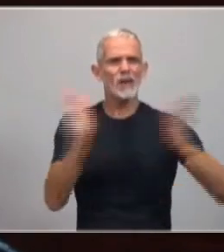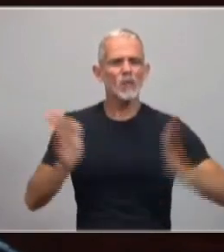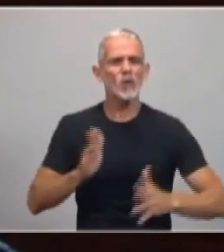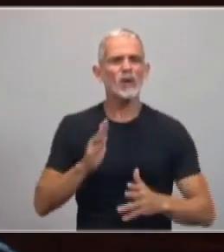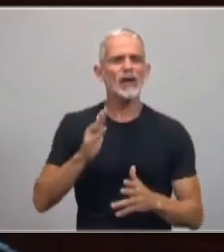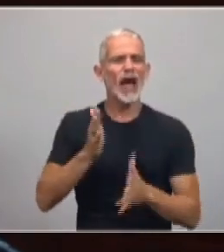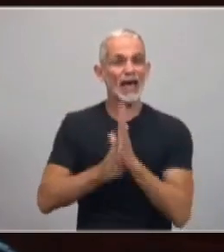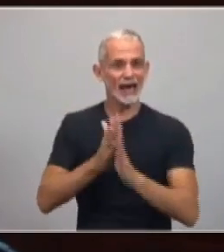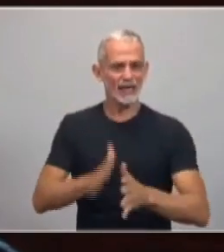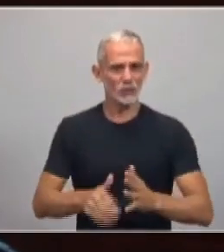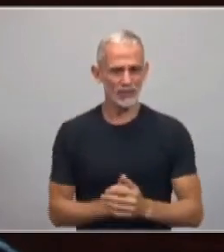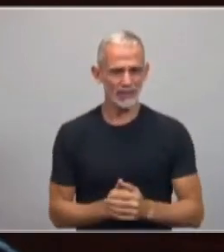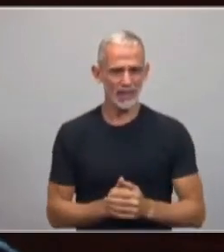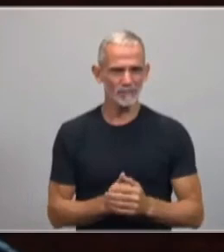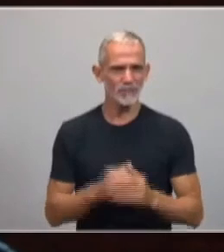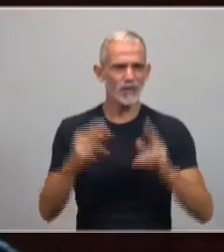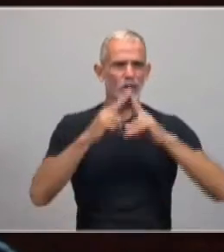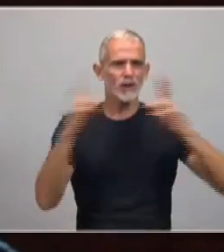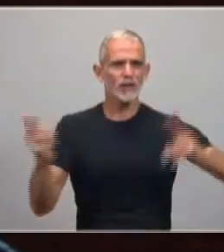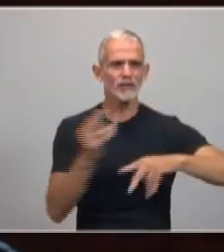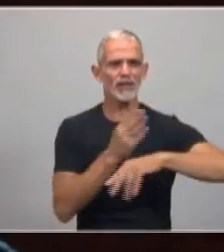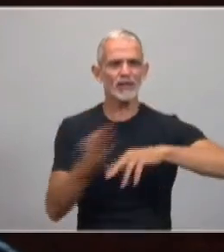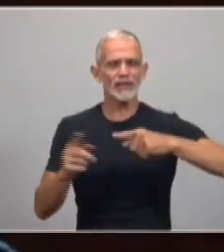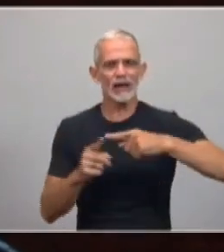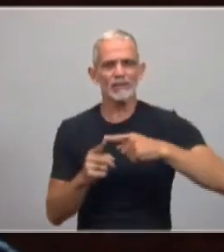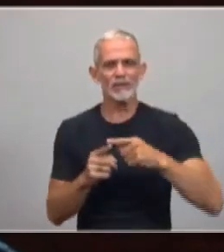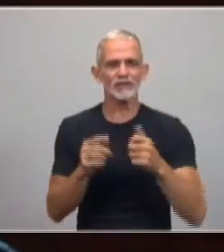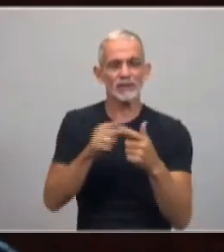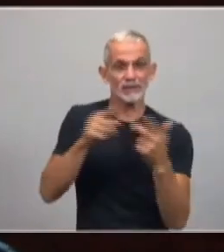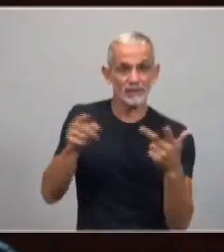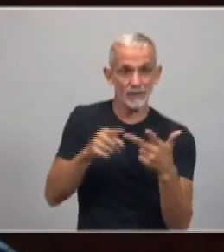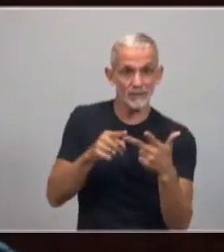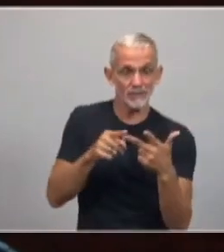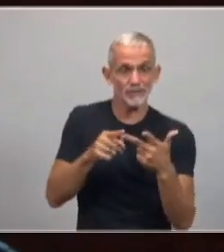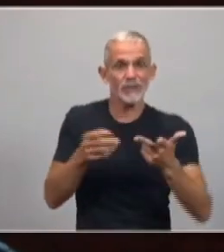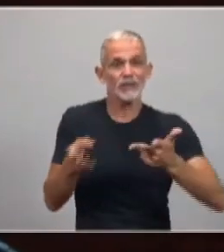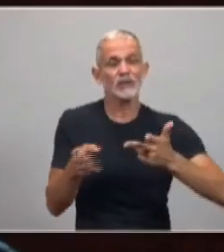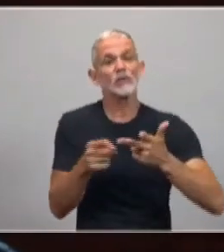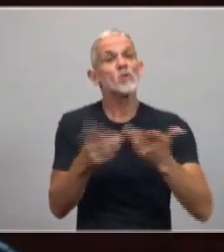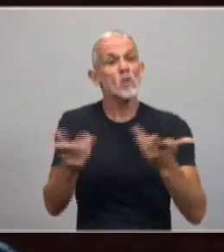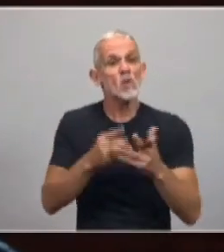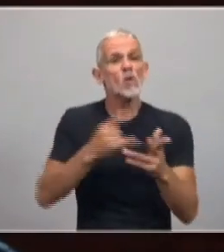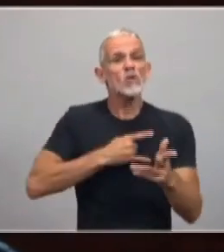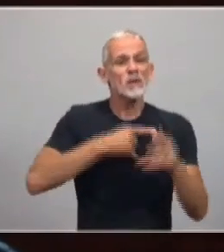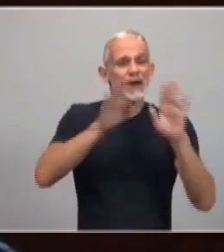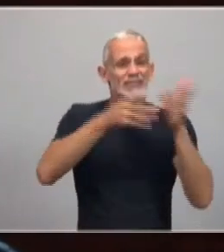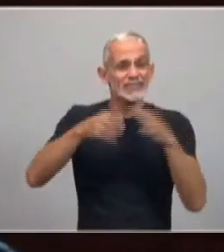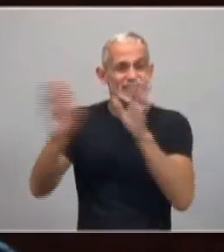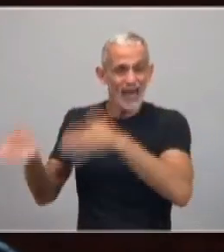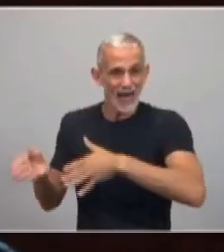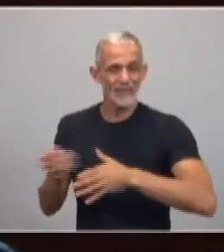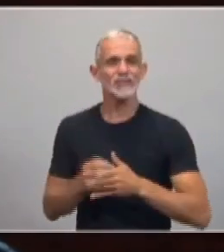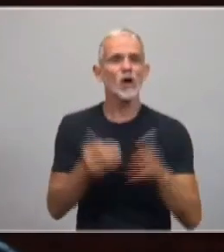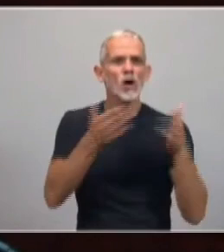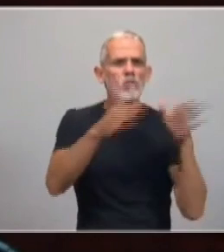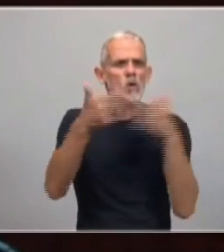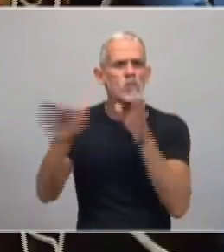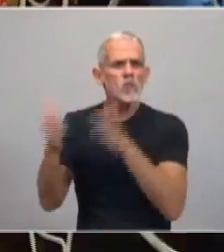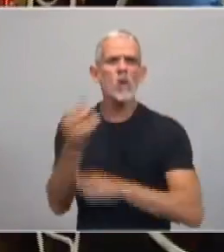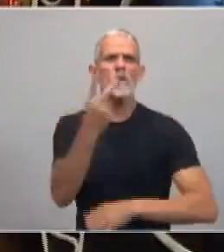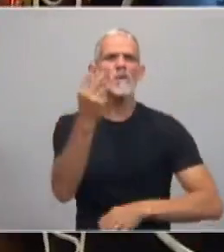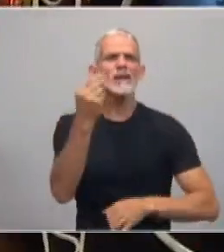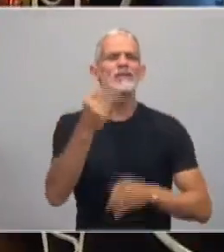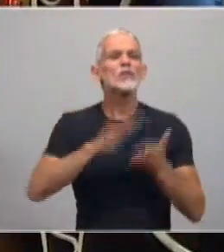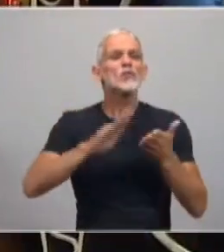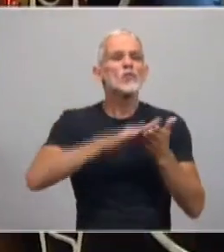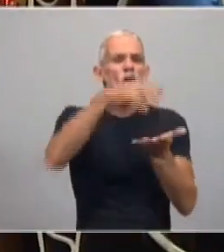Puentes, ya incorporamos 55 municipios a la red bonaerense de centros universitarios. Inauguramos 21 nuevos